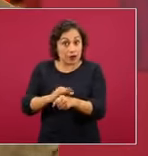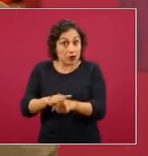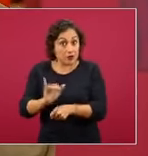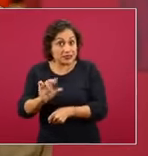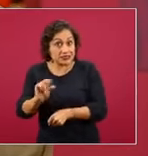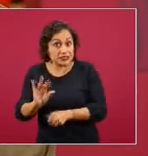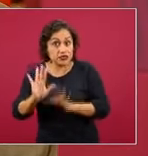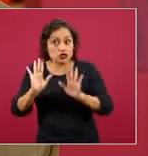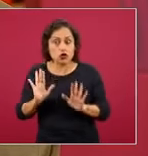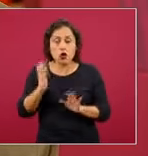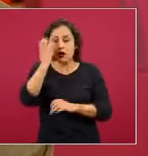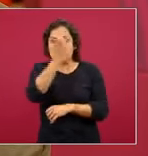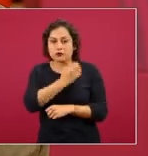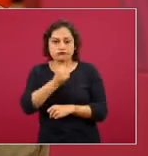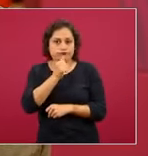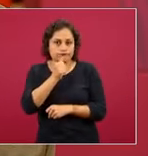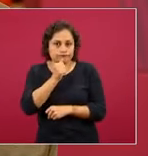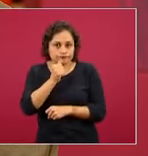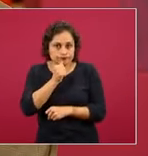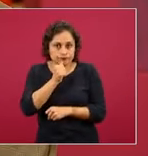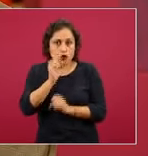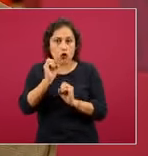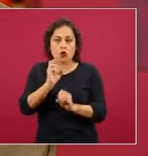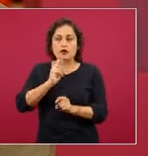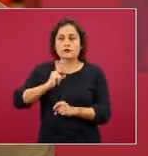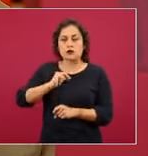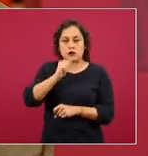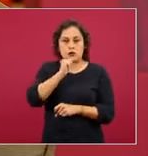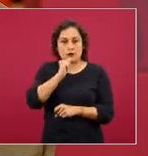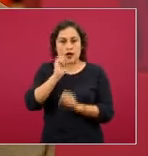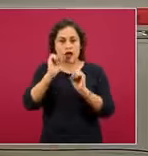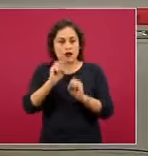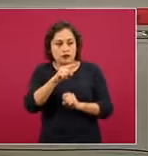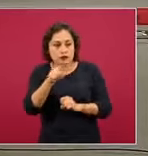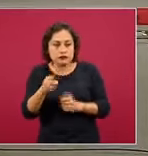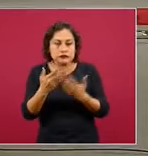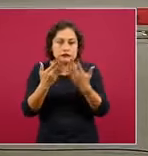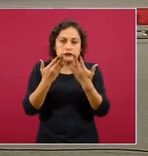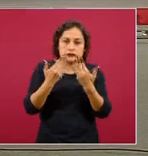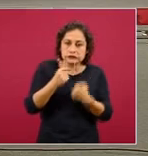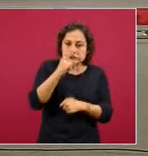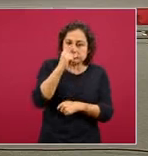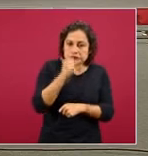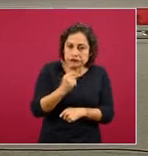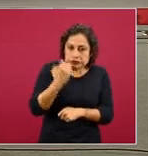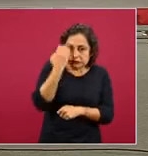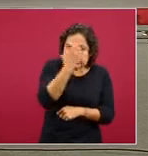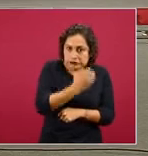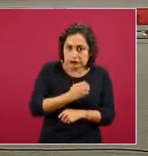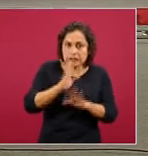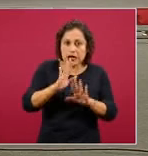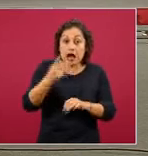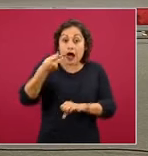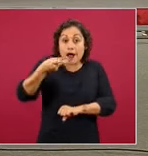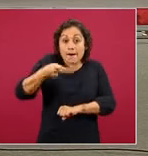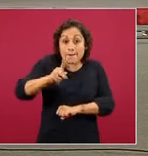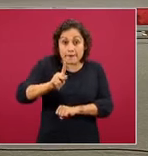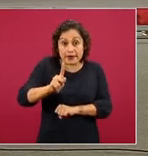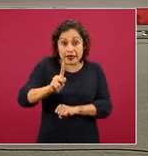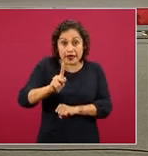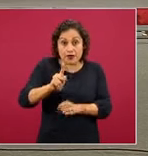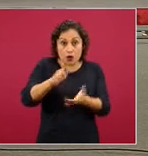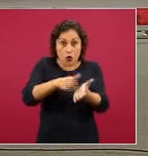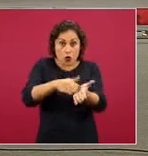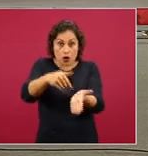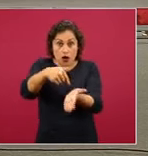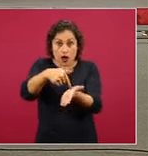que quedaron sin muestra, que puede ser, pero que por asociación epidemiológica o por dictaminación, cuando se revisó el